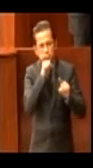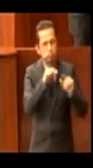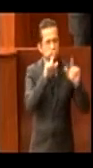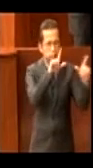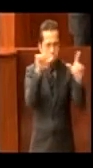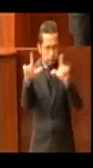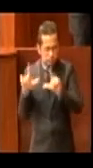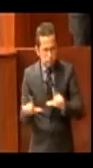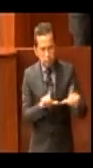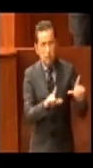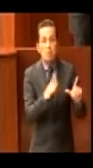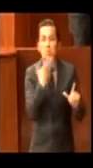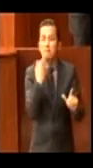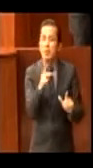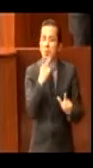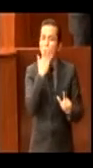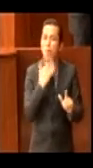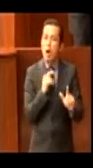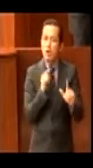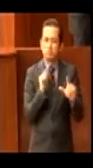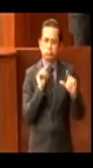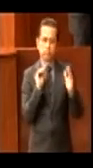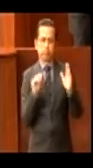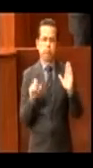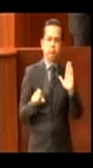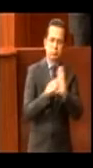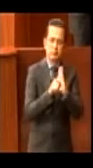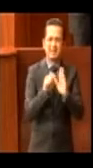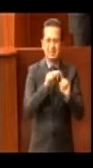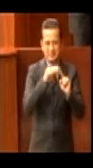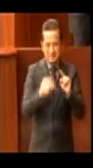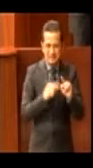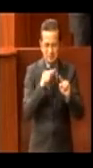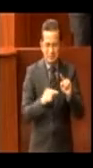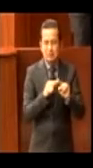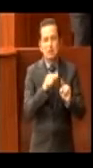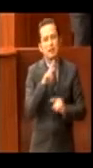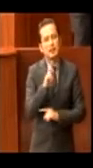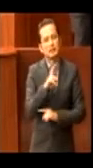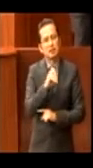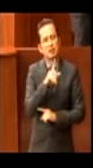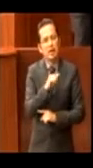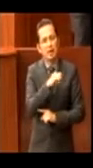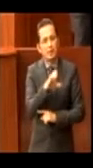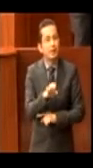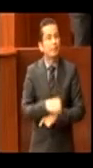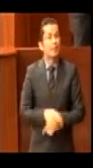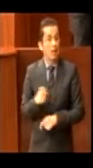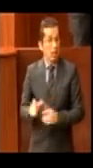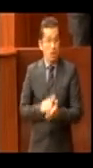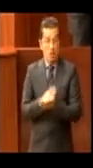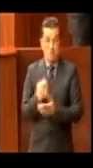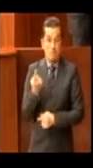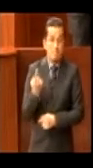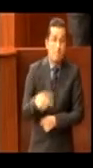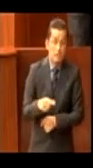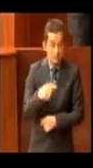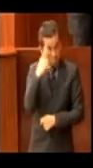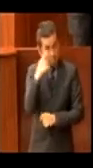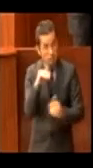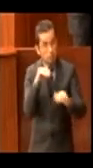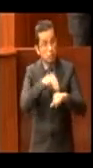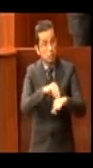acreditó la colocación de propaganda sino en el símbolo que exige la ley para demostrar que foto freak fue fabricada con materiales